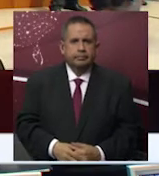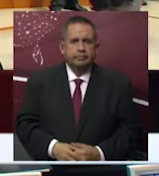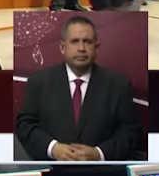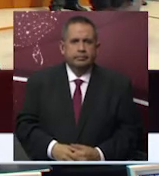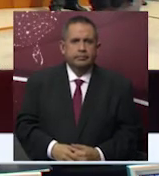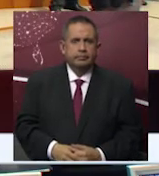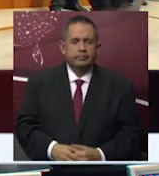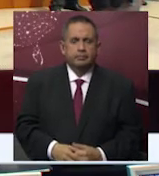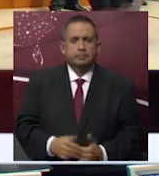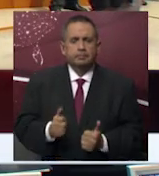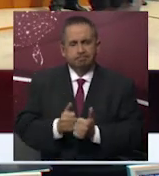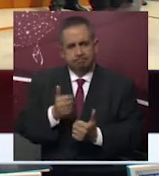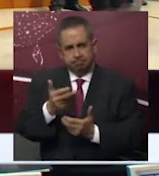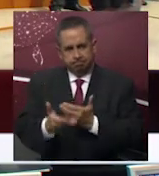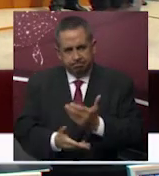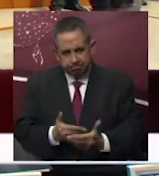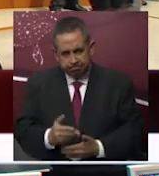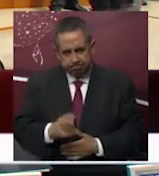Con todo respeto, le